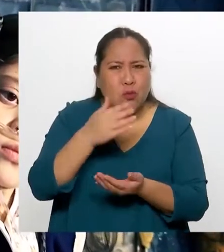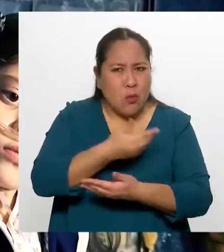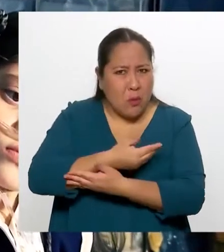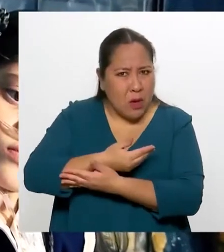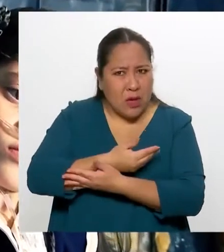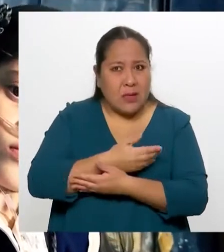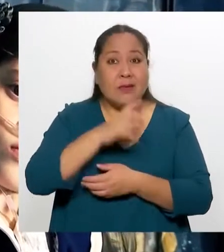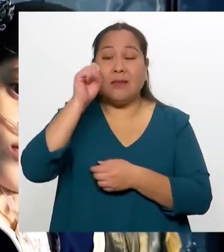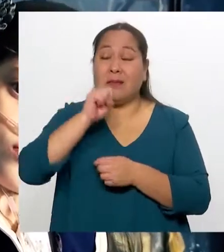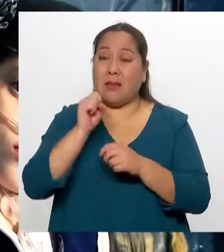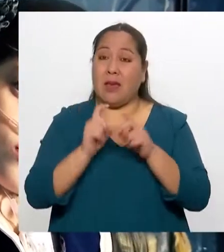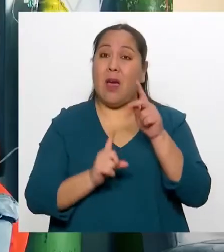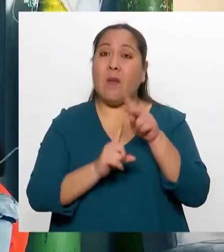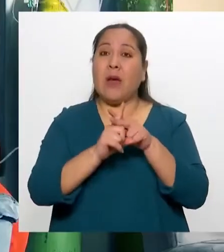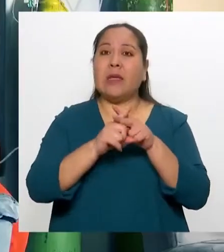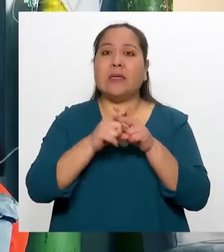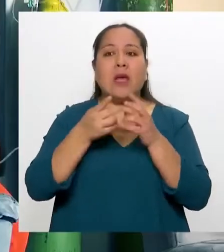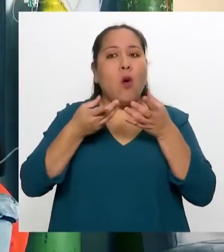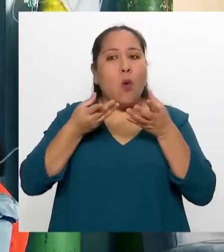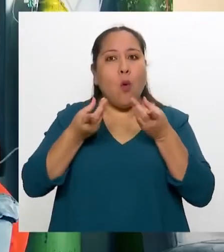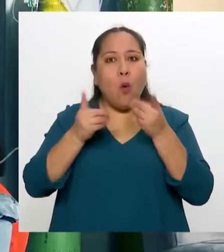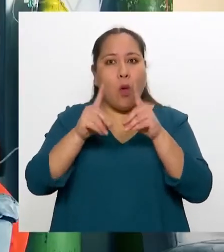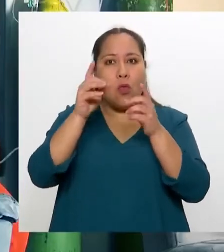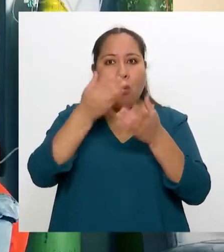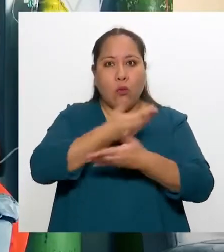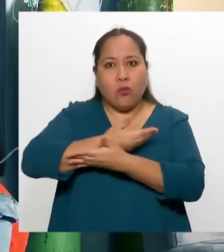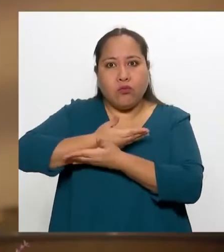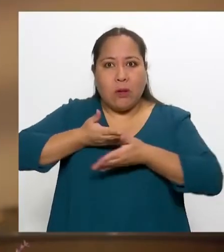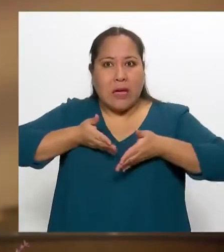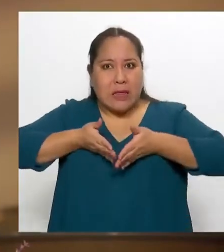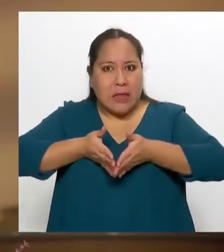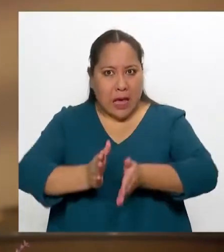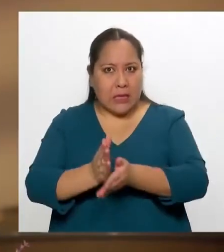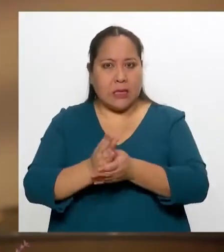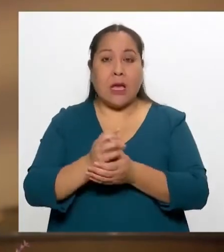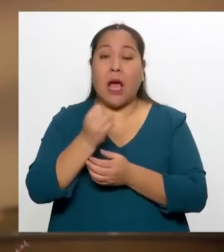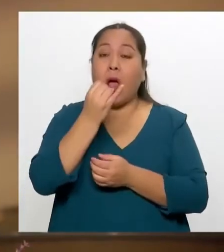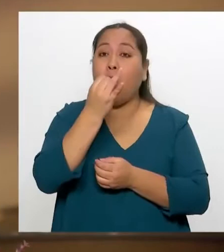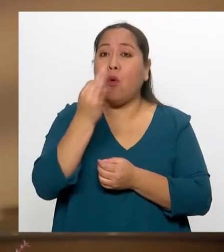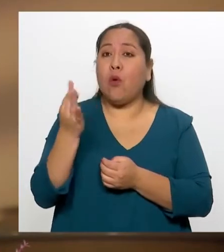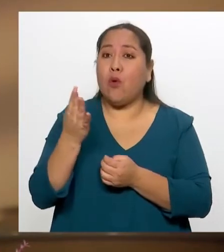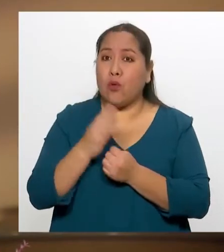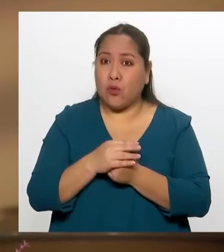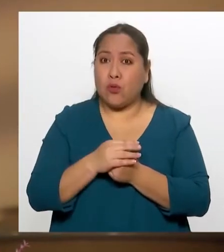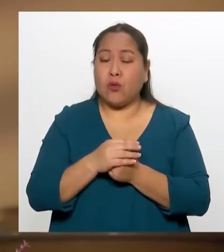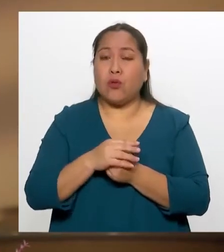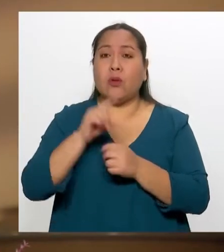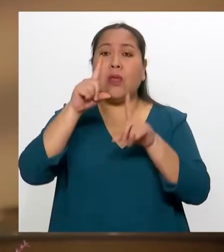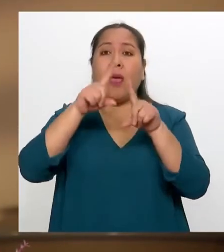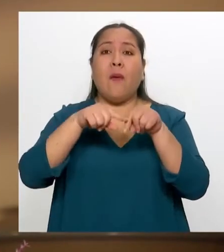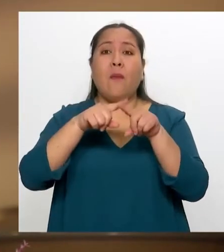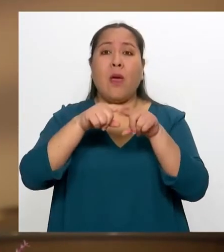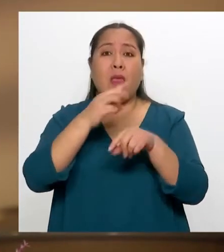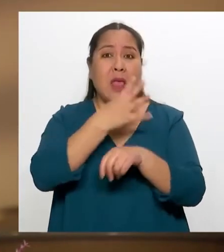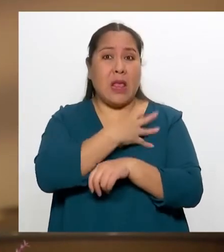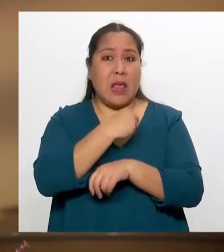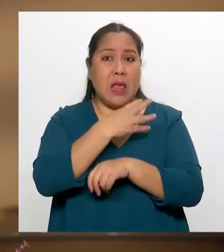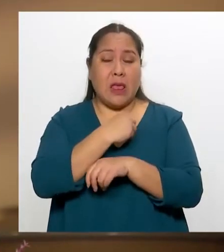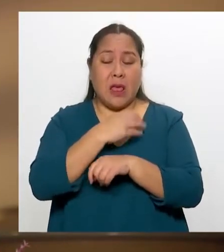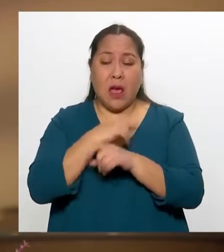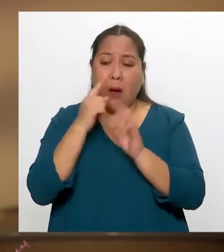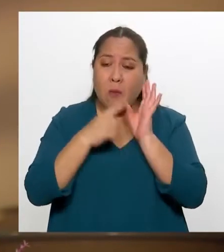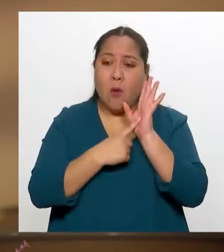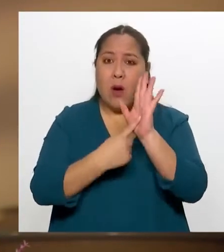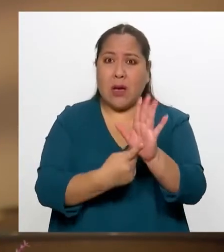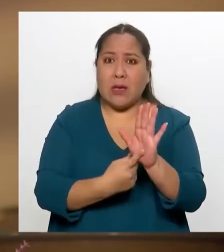pequeñitos puede ser entonces. Sí, se puede presentar desde el nacimiento inclusive, ¿no? Hay niños que dependiendo la edad